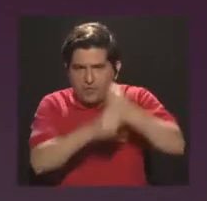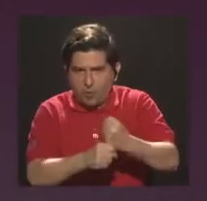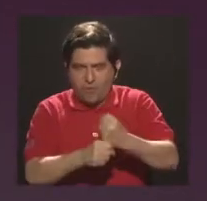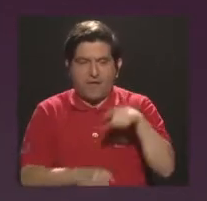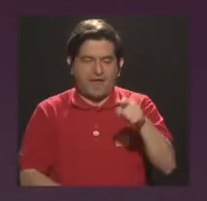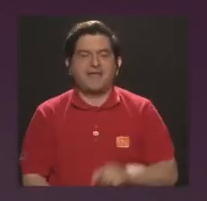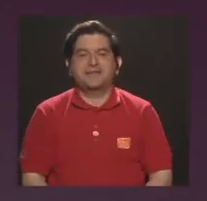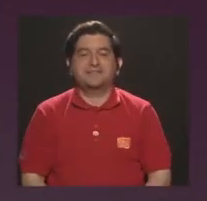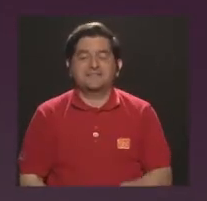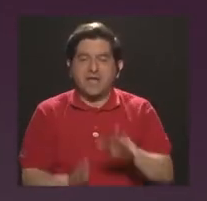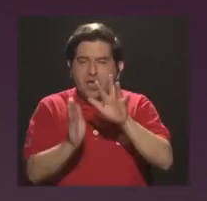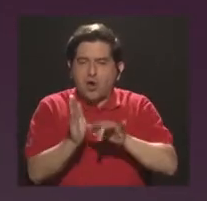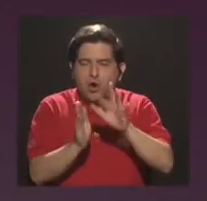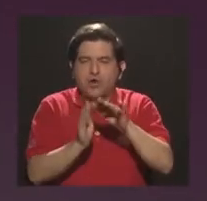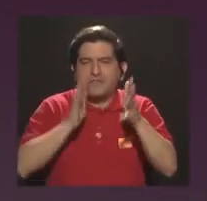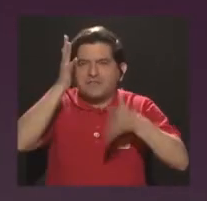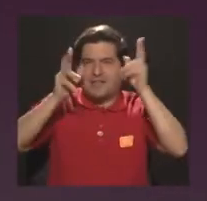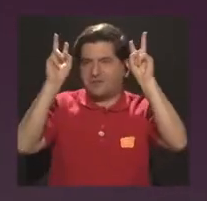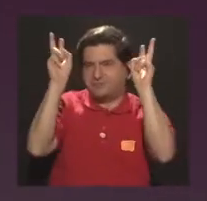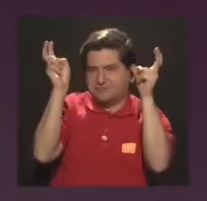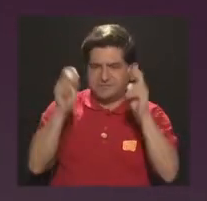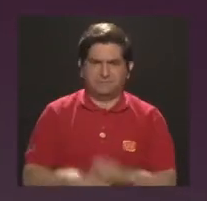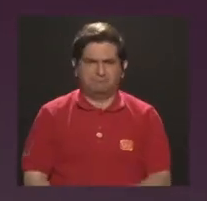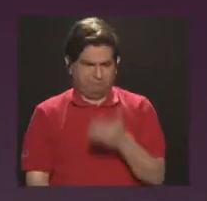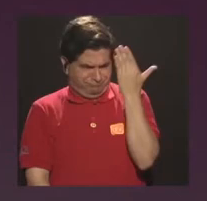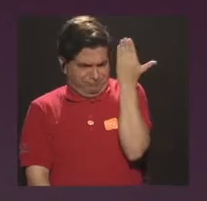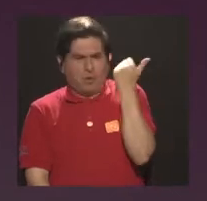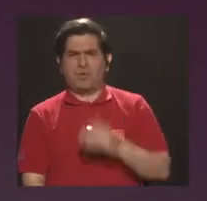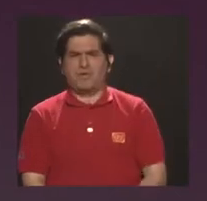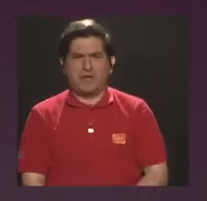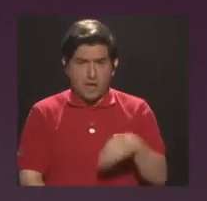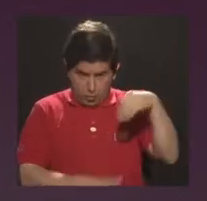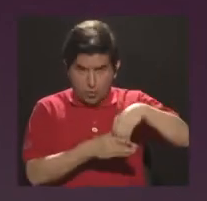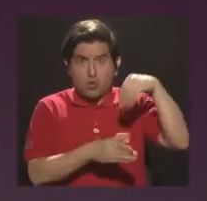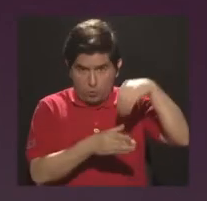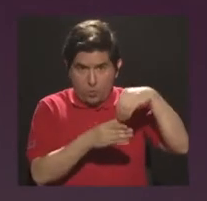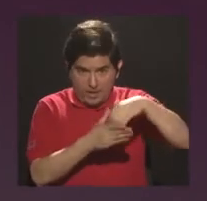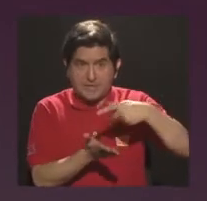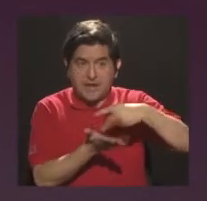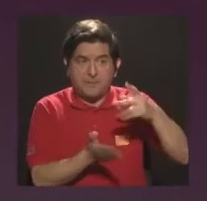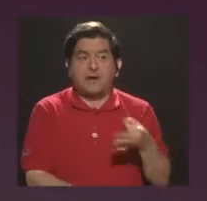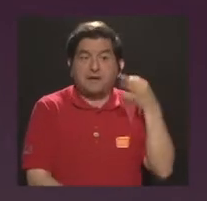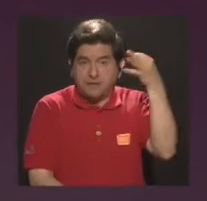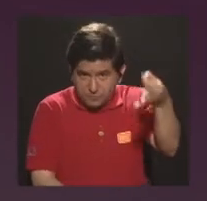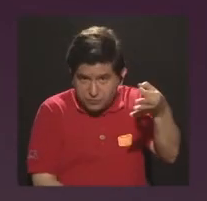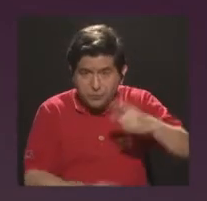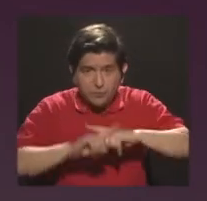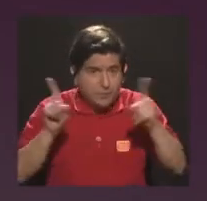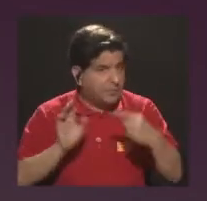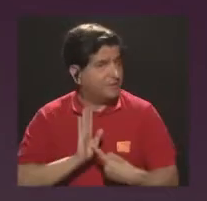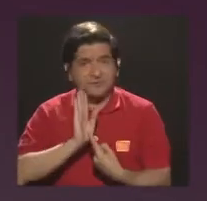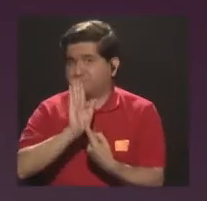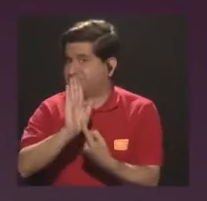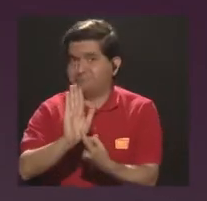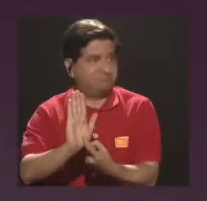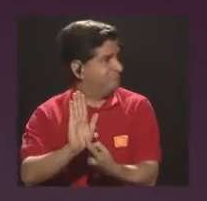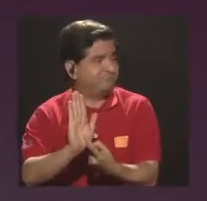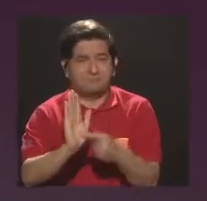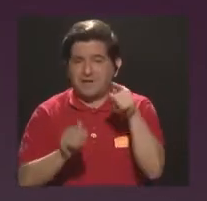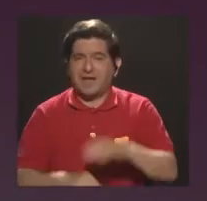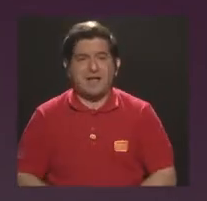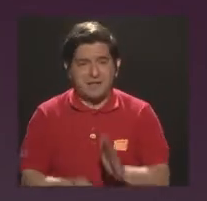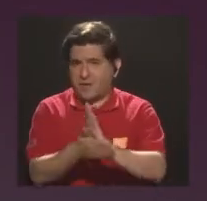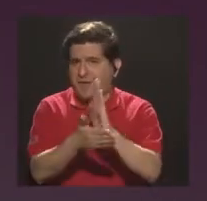llama la contabilidad creativa porque porque a pesar de que hay una cuenta por pagar no se refleja en los